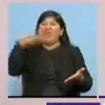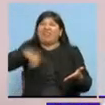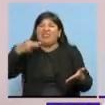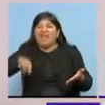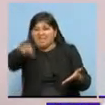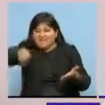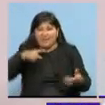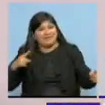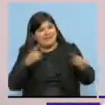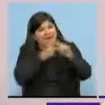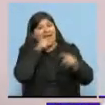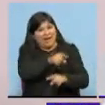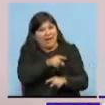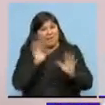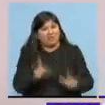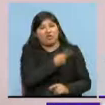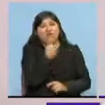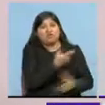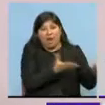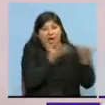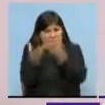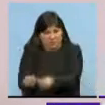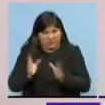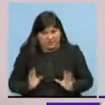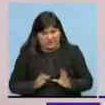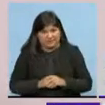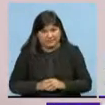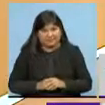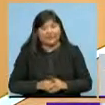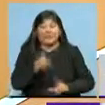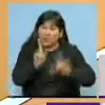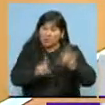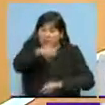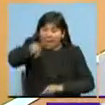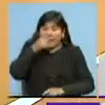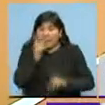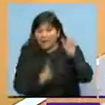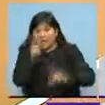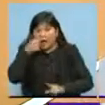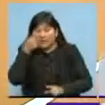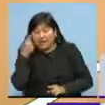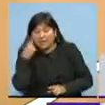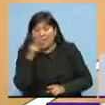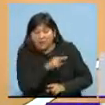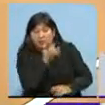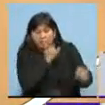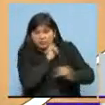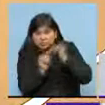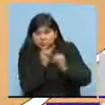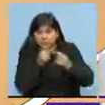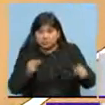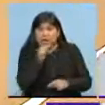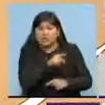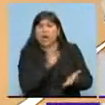seguramente después de esta entrevista va a haber gente interesada que está padeciendo algún tipo de situación como usted mencionaba nosotros nos manejamos